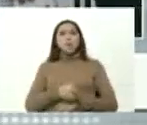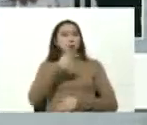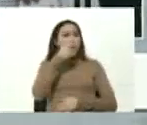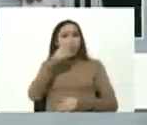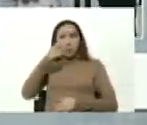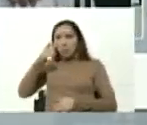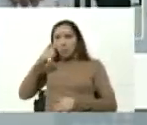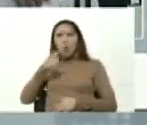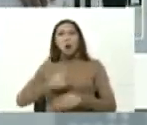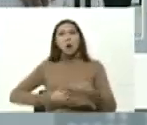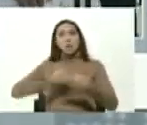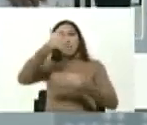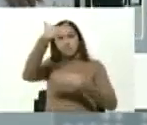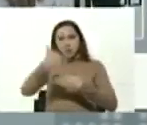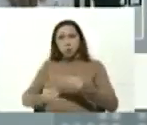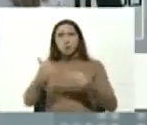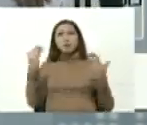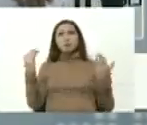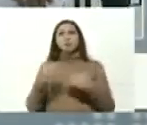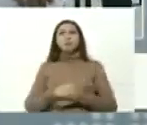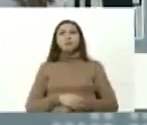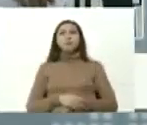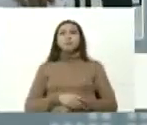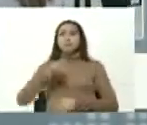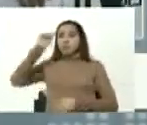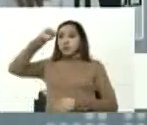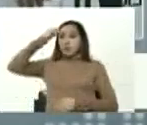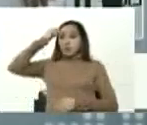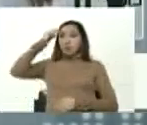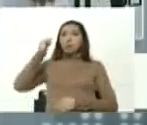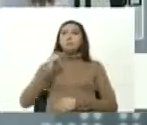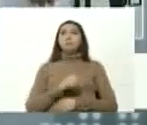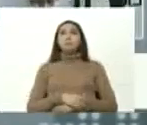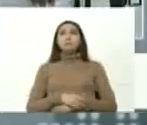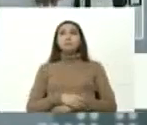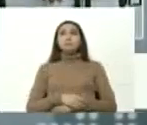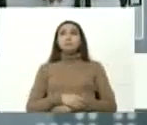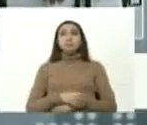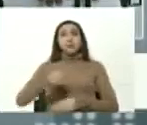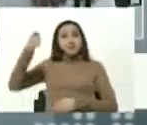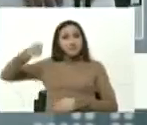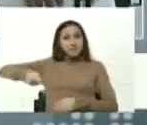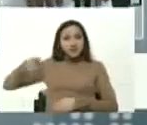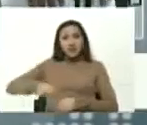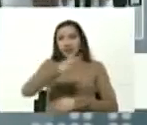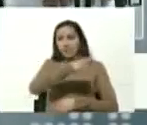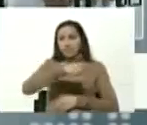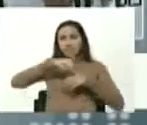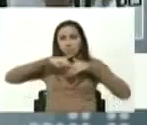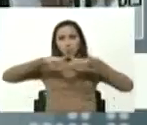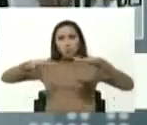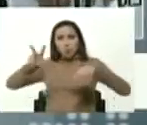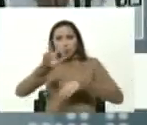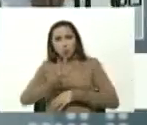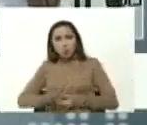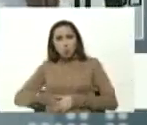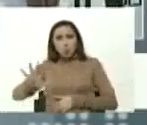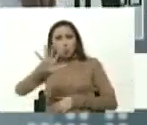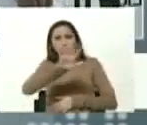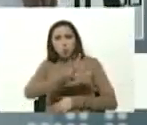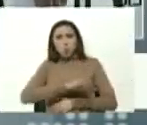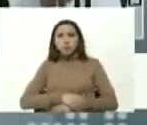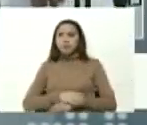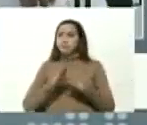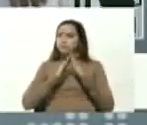fiscalización, al proyecto de fiscalización. Recuerden que tenemos fiscales desplegados por todo el país,